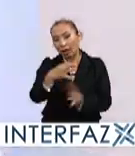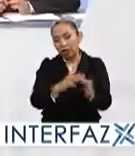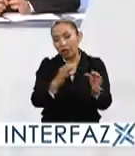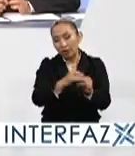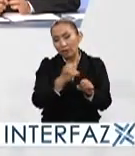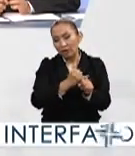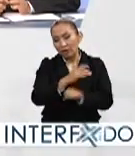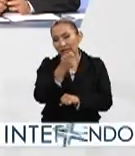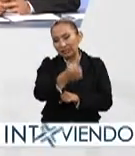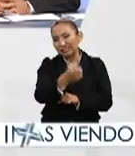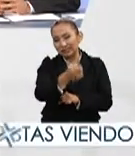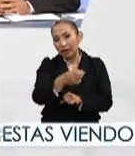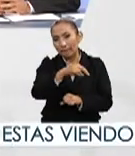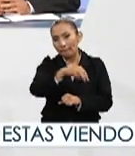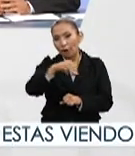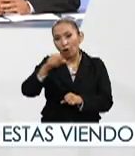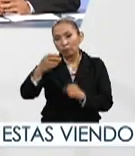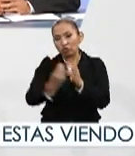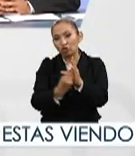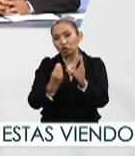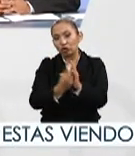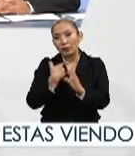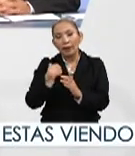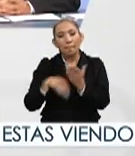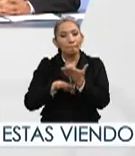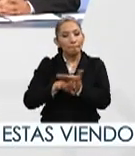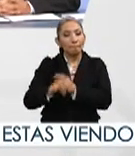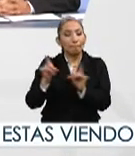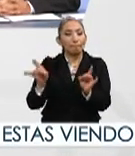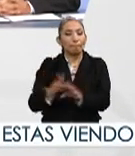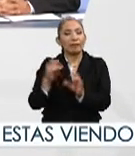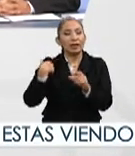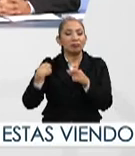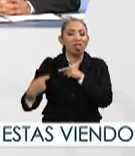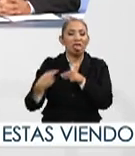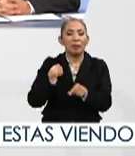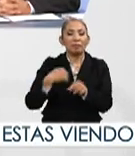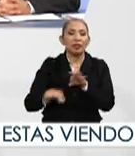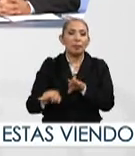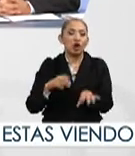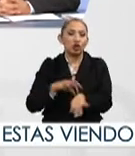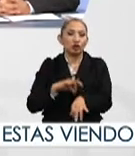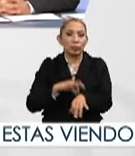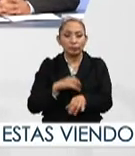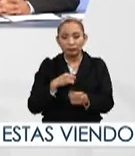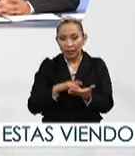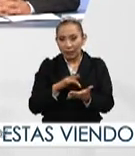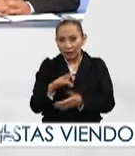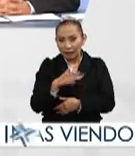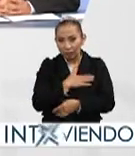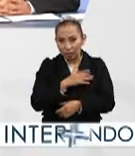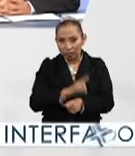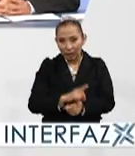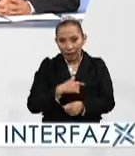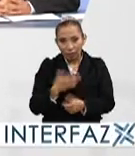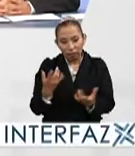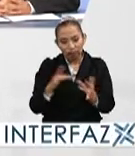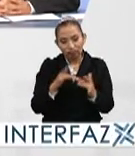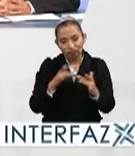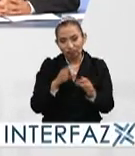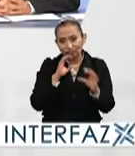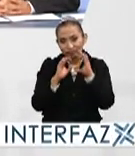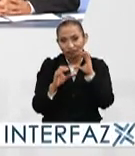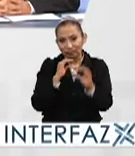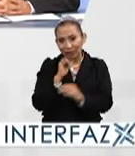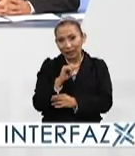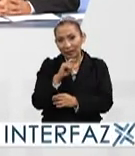tiene información sobre este MOOC de prevención del conflicto derivado del acto médico. Muy buenos días, maestra. Muchísimas gracias por tomar esta